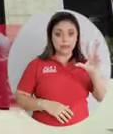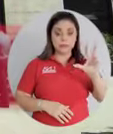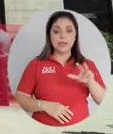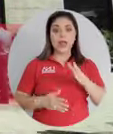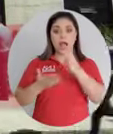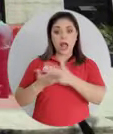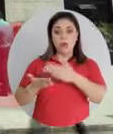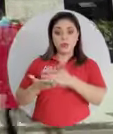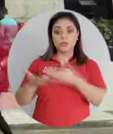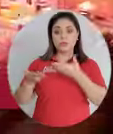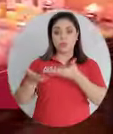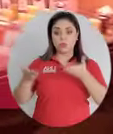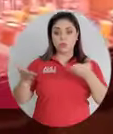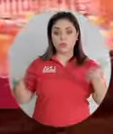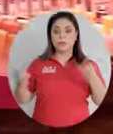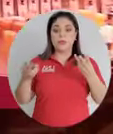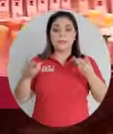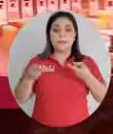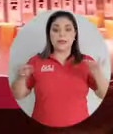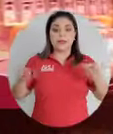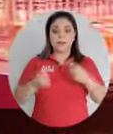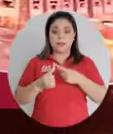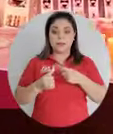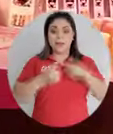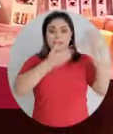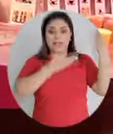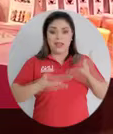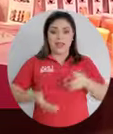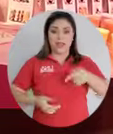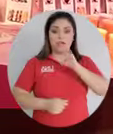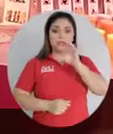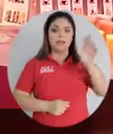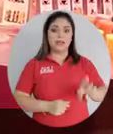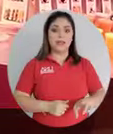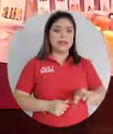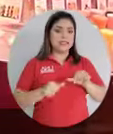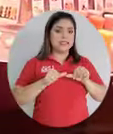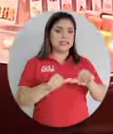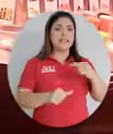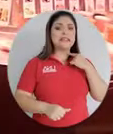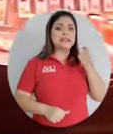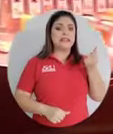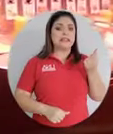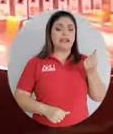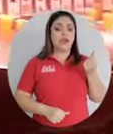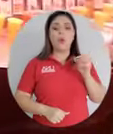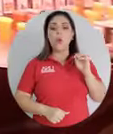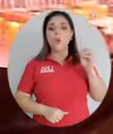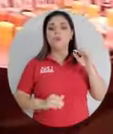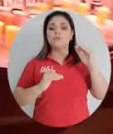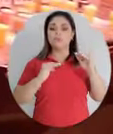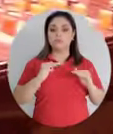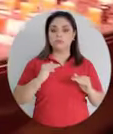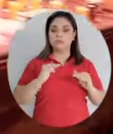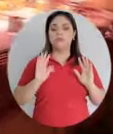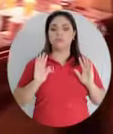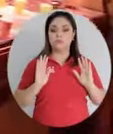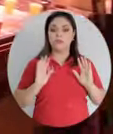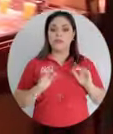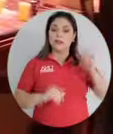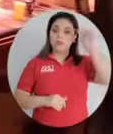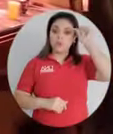23 el comportamiento de los principales productos de materia prima que se importan en Costa Rica se van a mantener a la alza o se